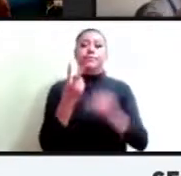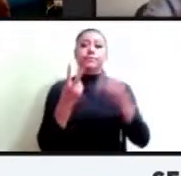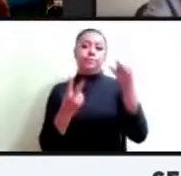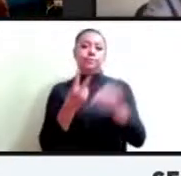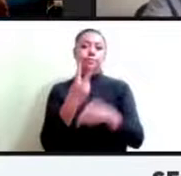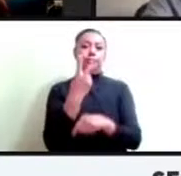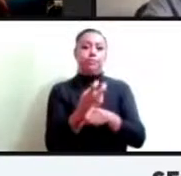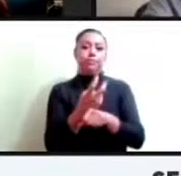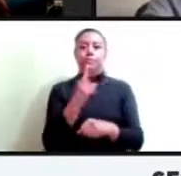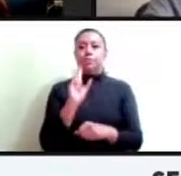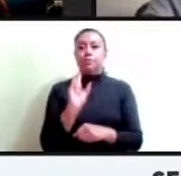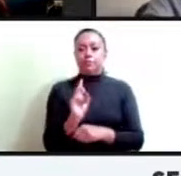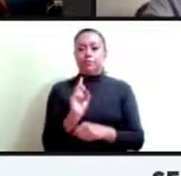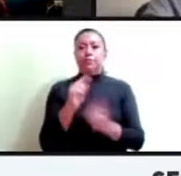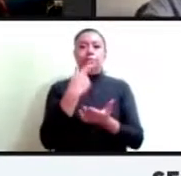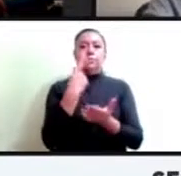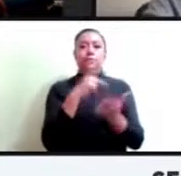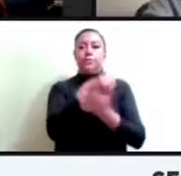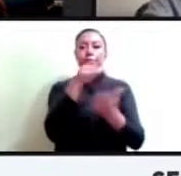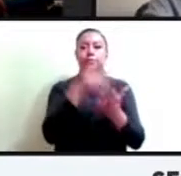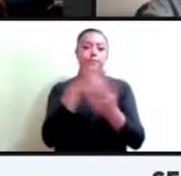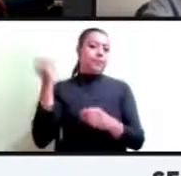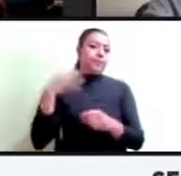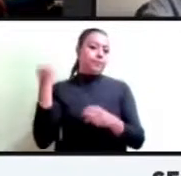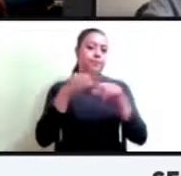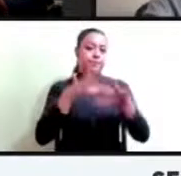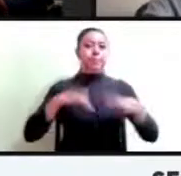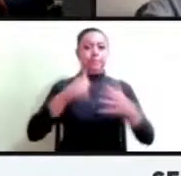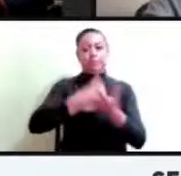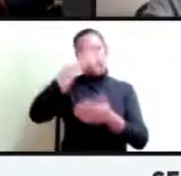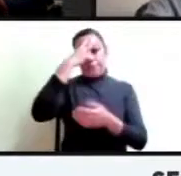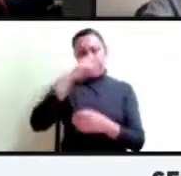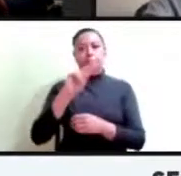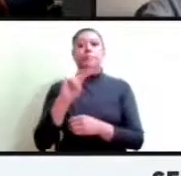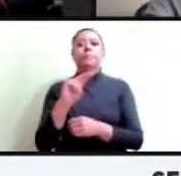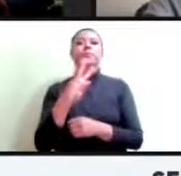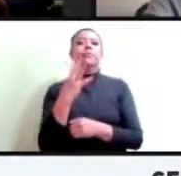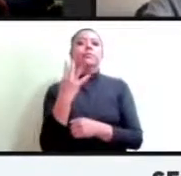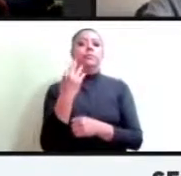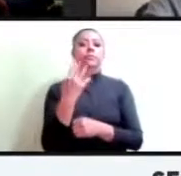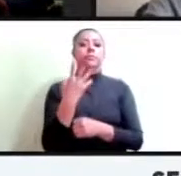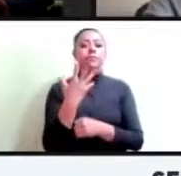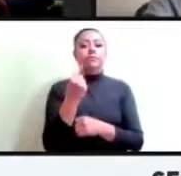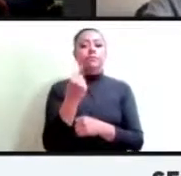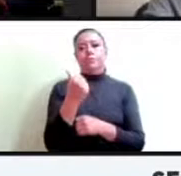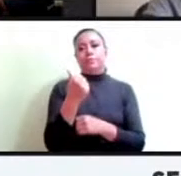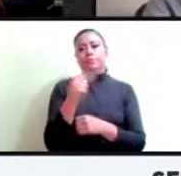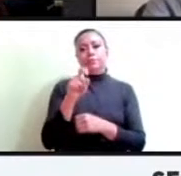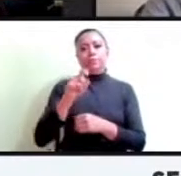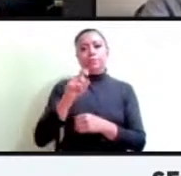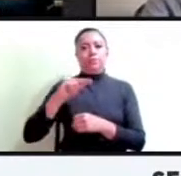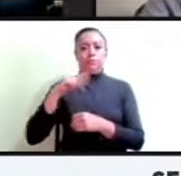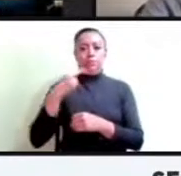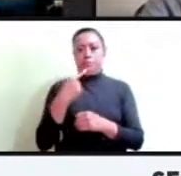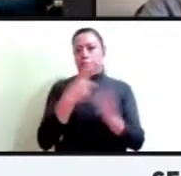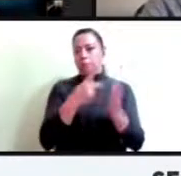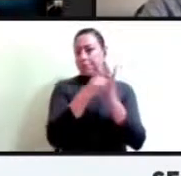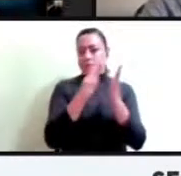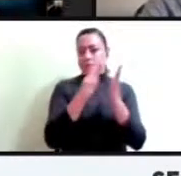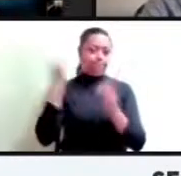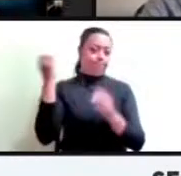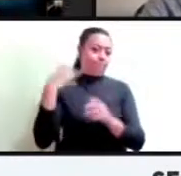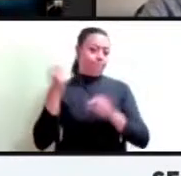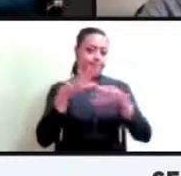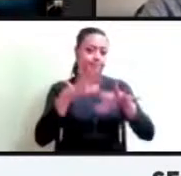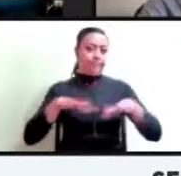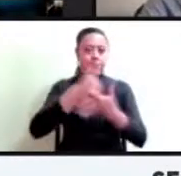y trigésima de la Ley Orgánica 84, 85, 86 y 187 del Reglamento ambos del Congreso de la Ciudad de México. Se incluye